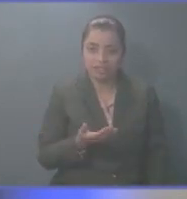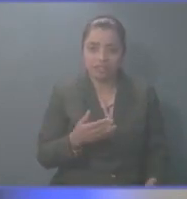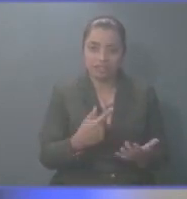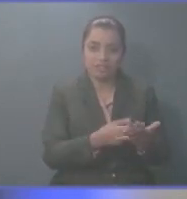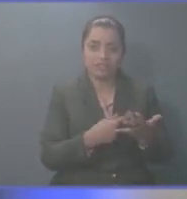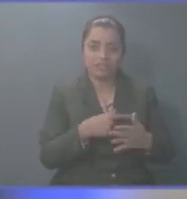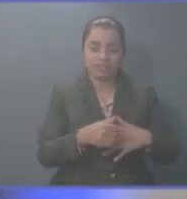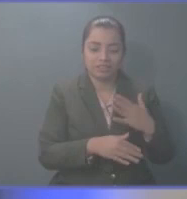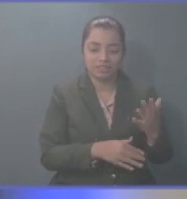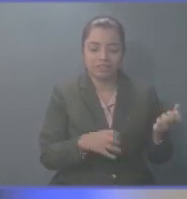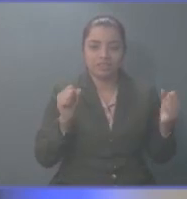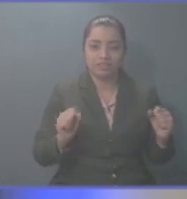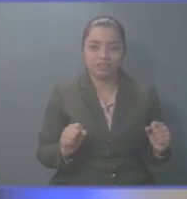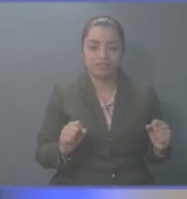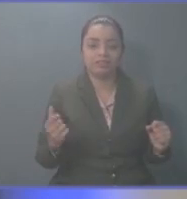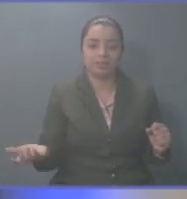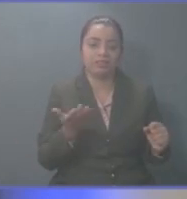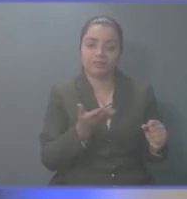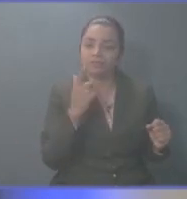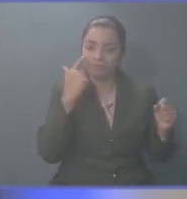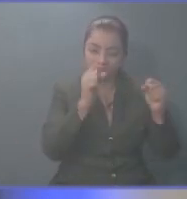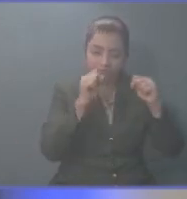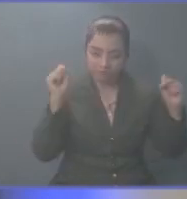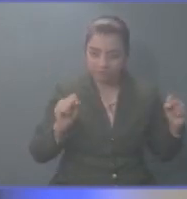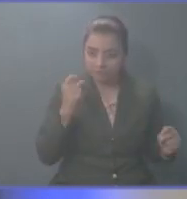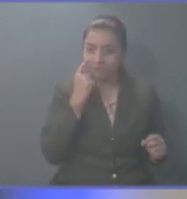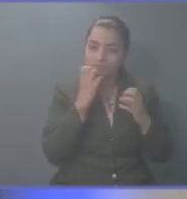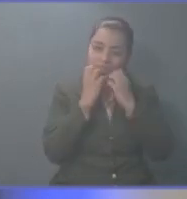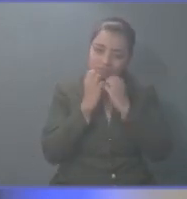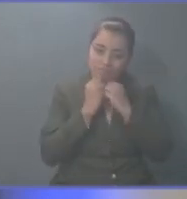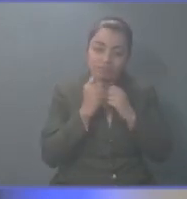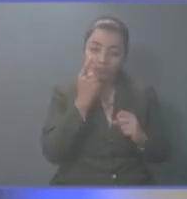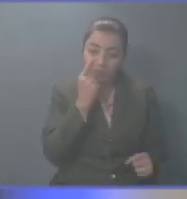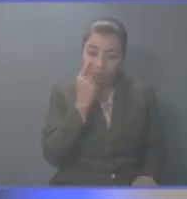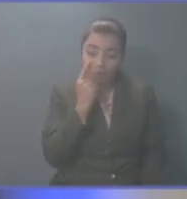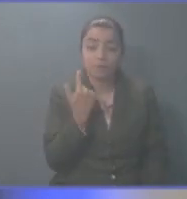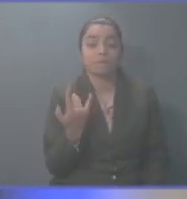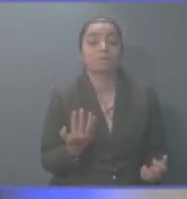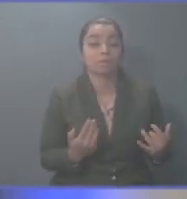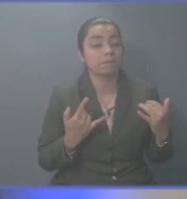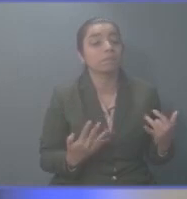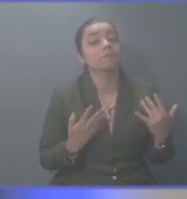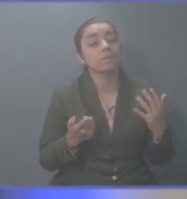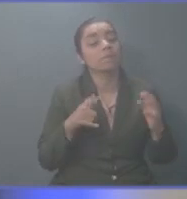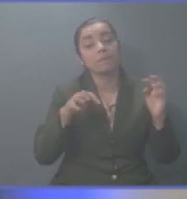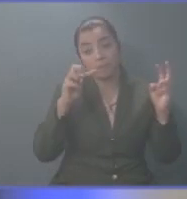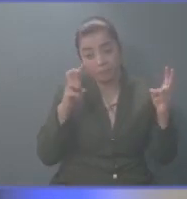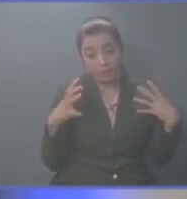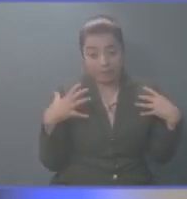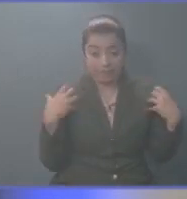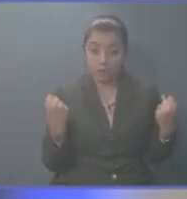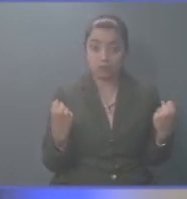aprobar. Sin embargo, creo que en el tema de agua hay que ser muy cautelosos, muy cuidadosos y estar expectantes, al igual que en el tema de la salud, porque